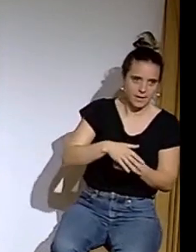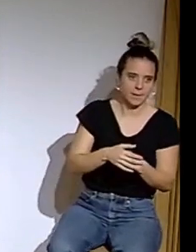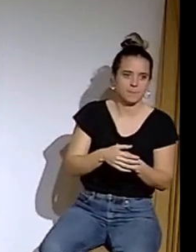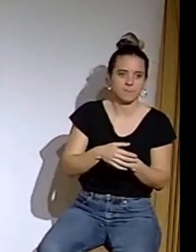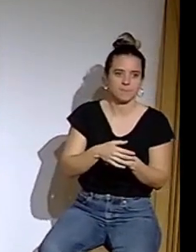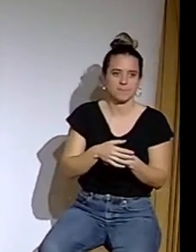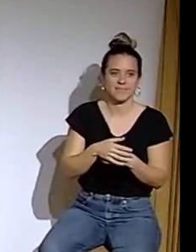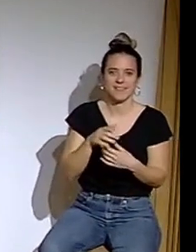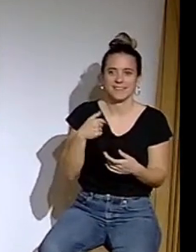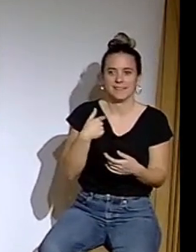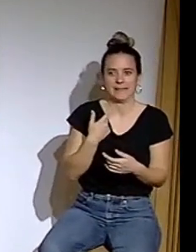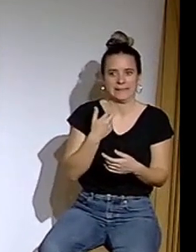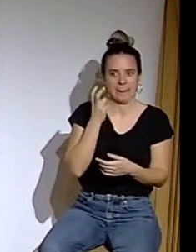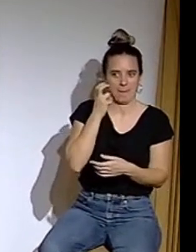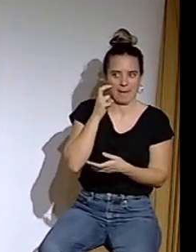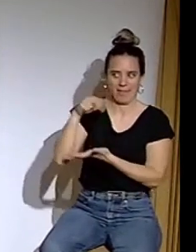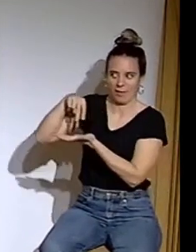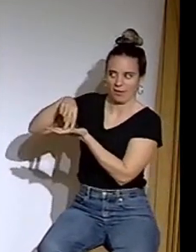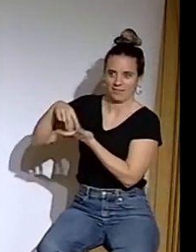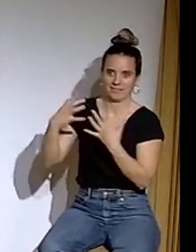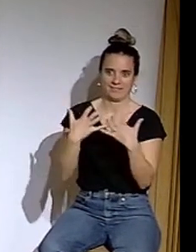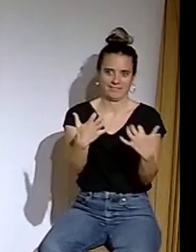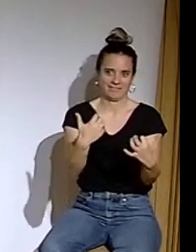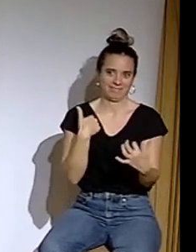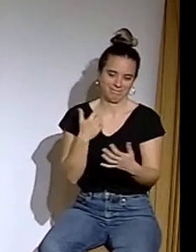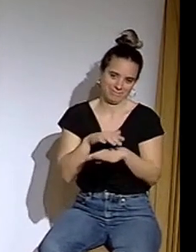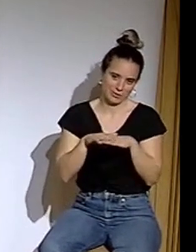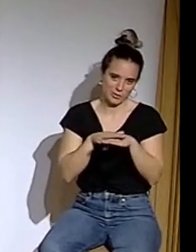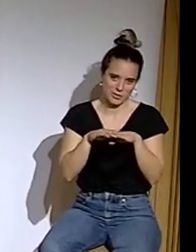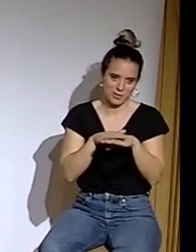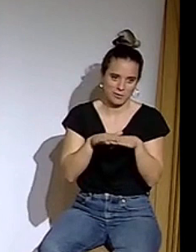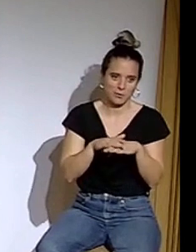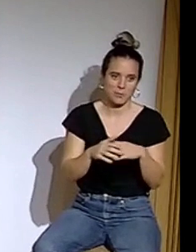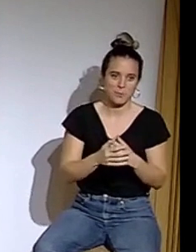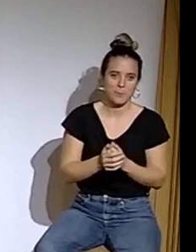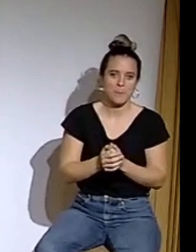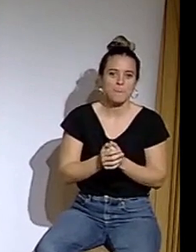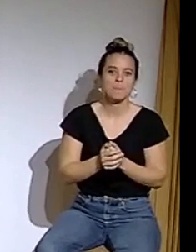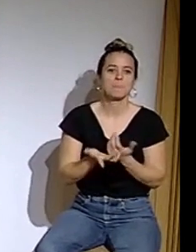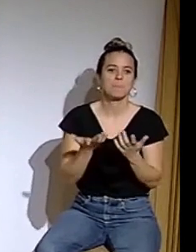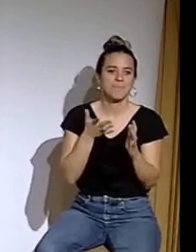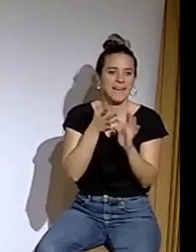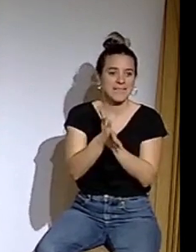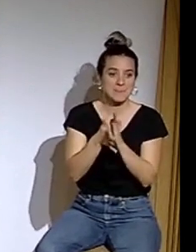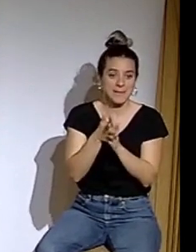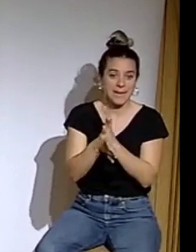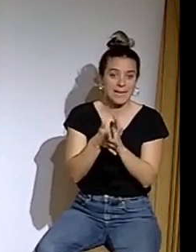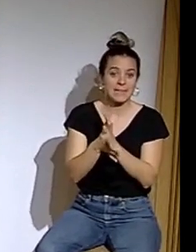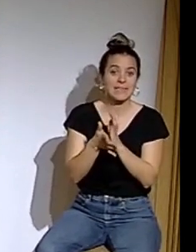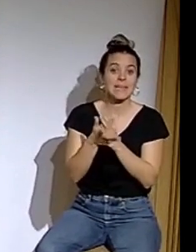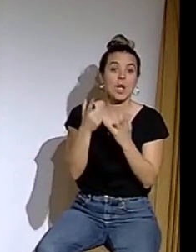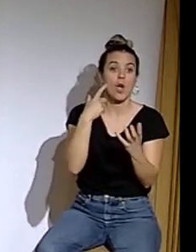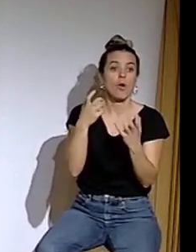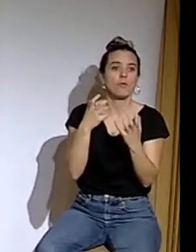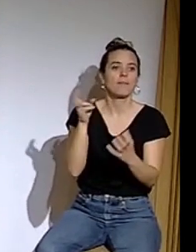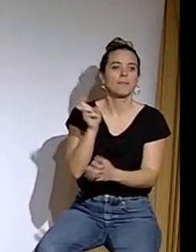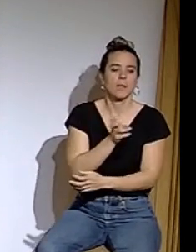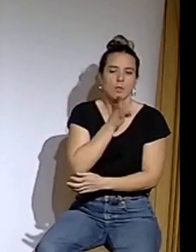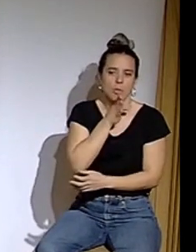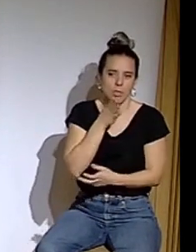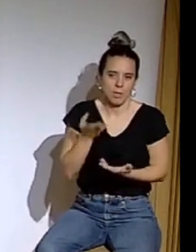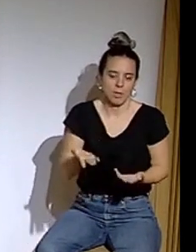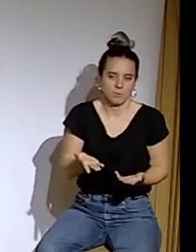esto a mi pánico escénico como Hablar me cuesta Bueno contarles nada más que la obra nace desde